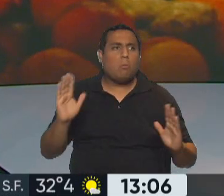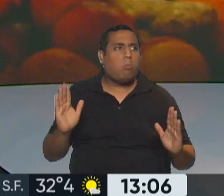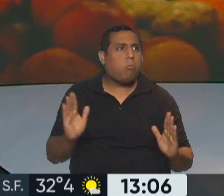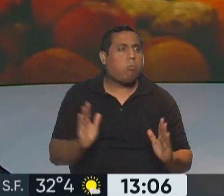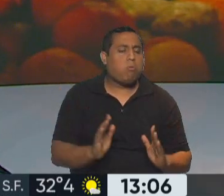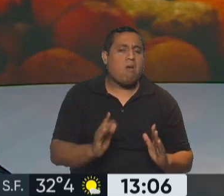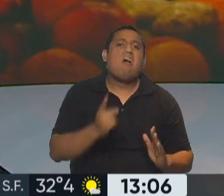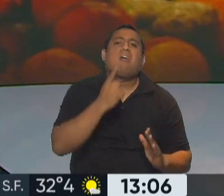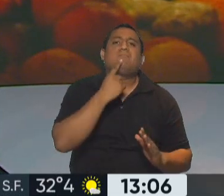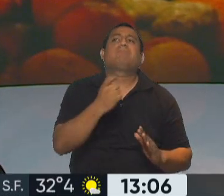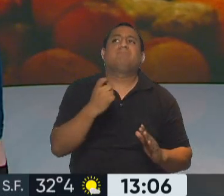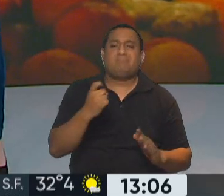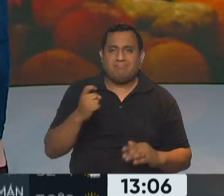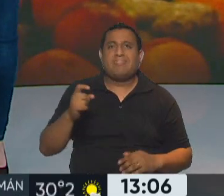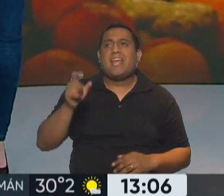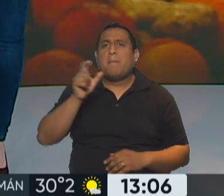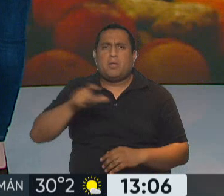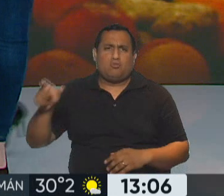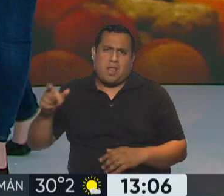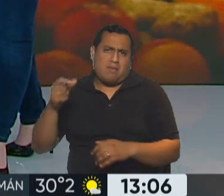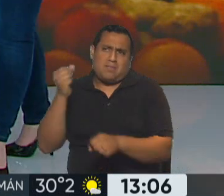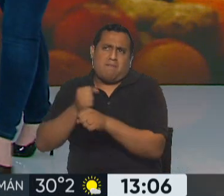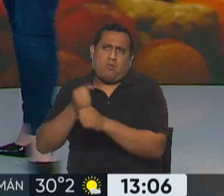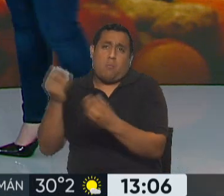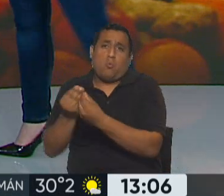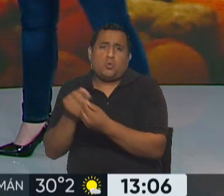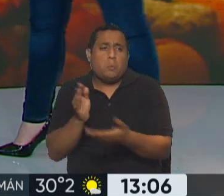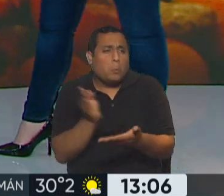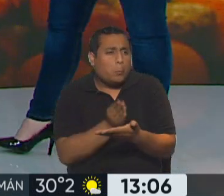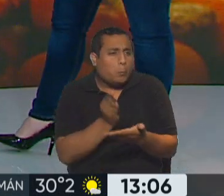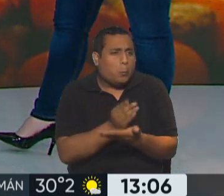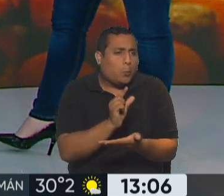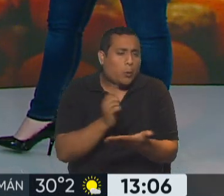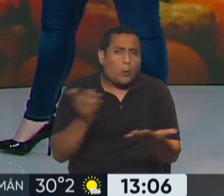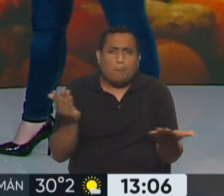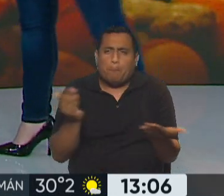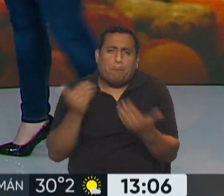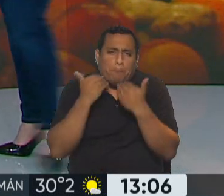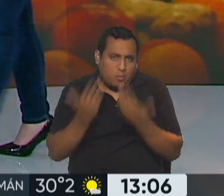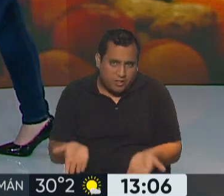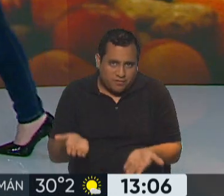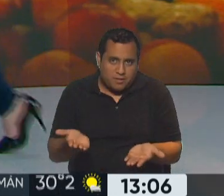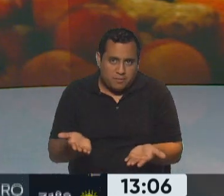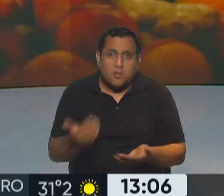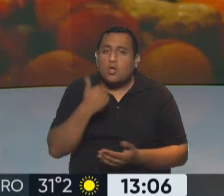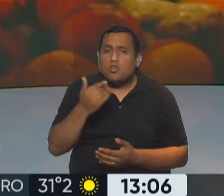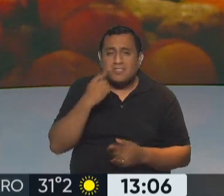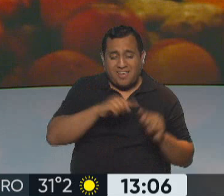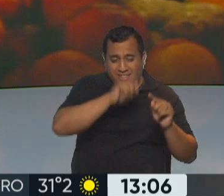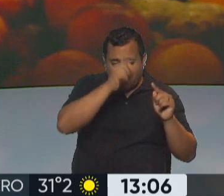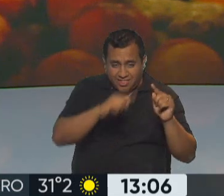que tenés más trabajadores para la misma cantidad de producción o similar. Bueno, lo que vemos acá, no sé si se llegan a ver las